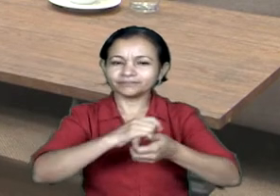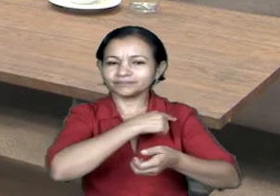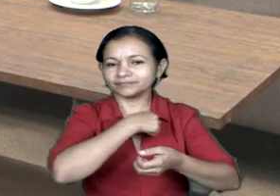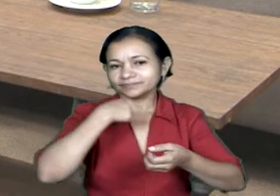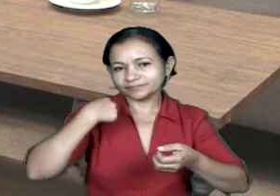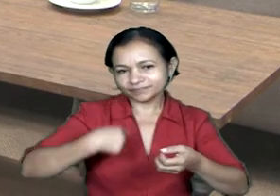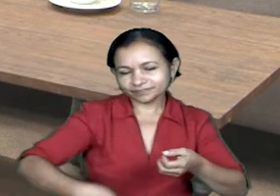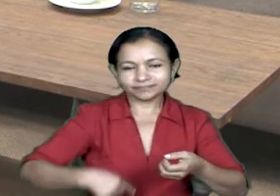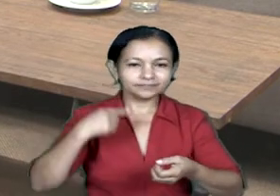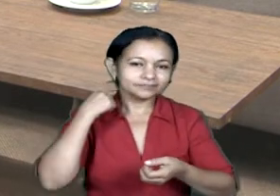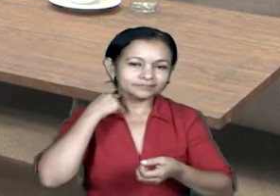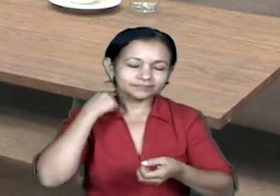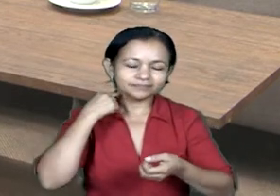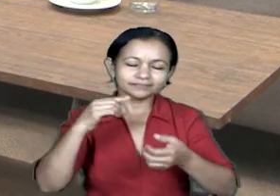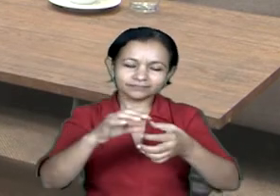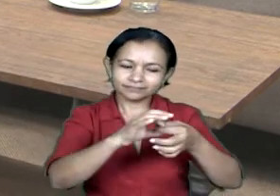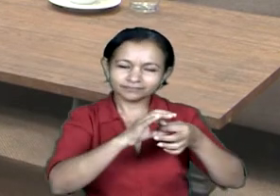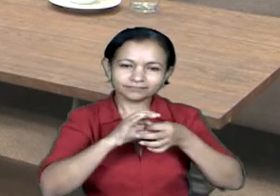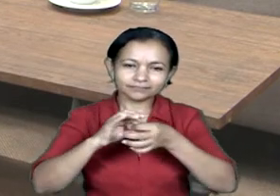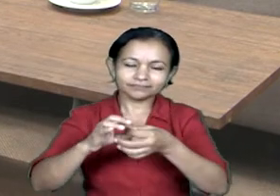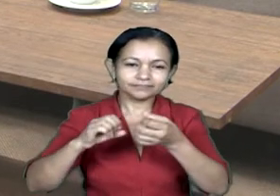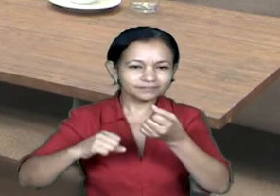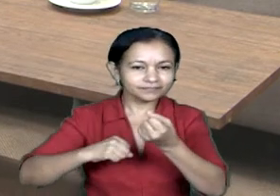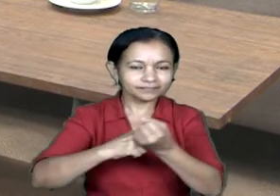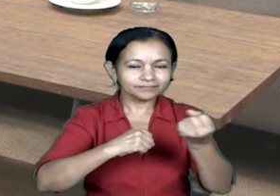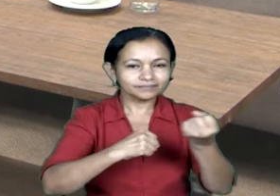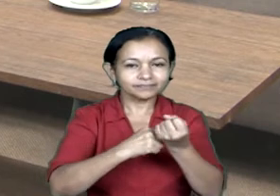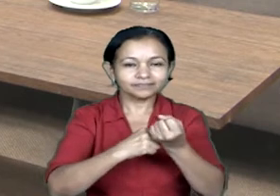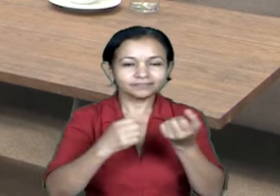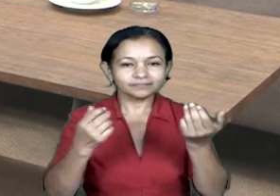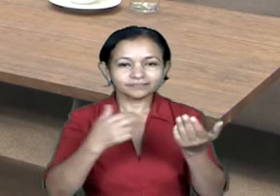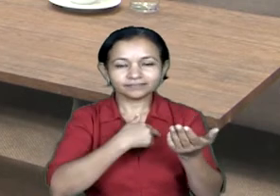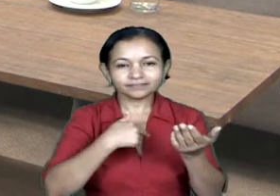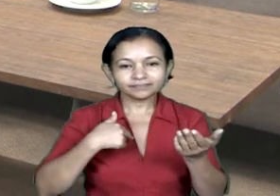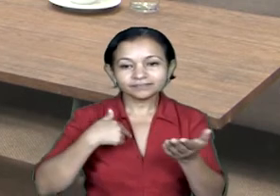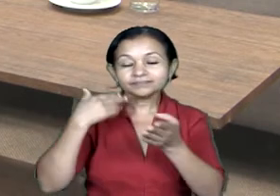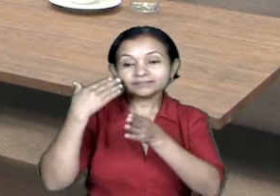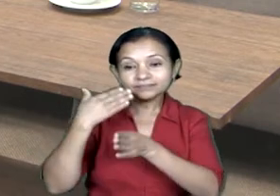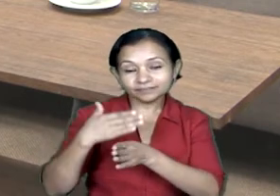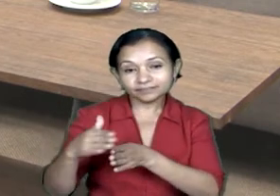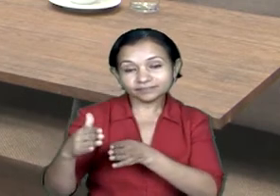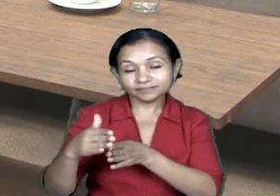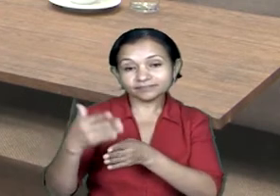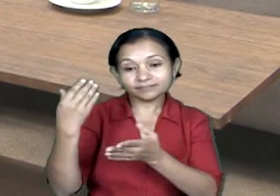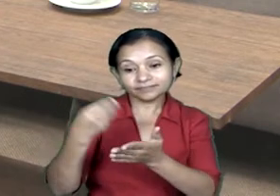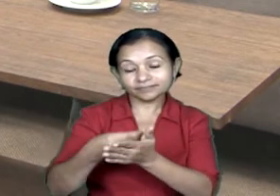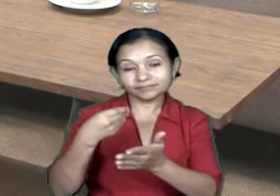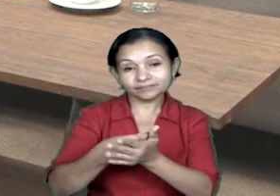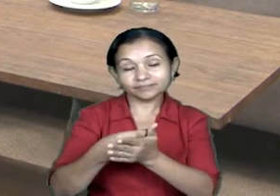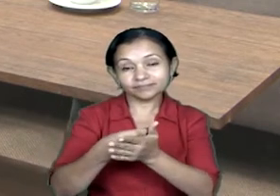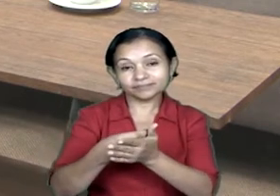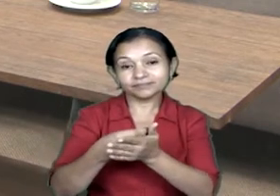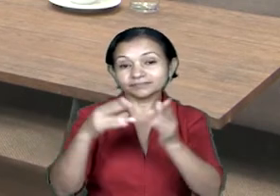siempre está con nosotros, siempre nos apoya. Y aparte, le compramos bastante